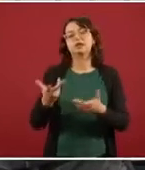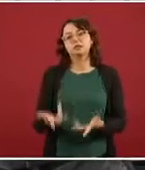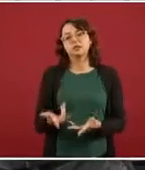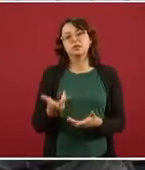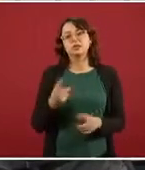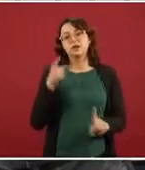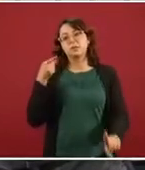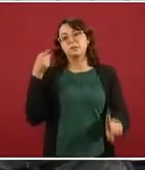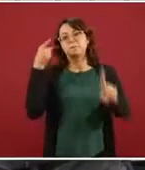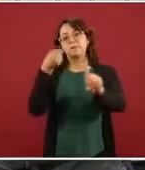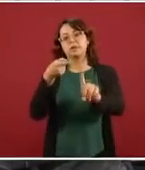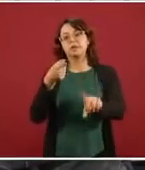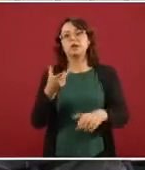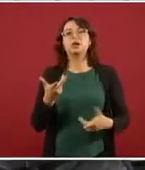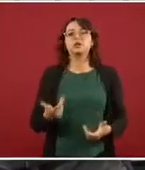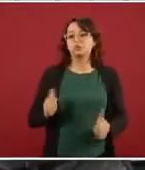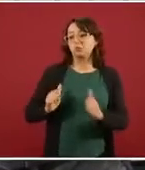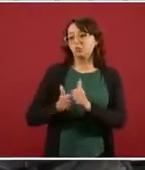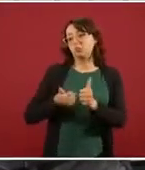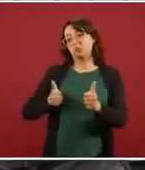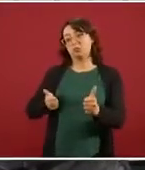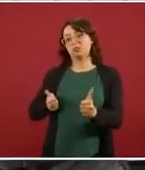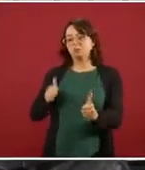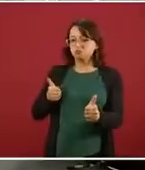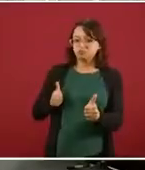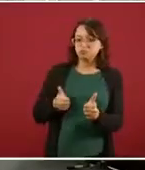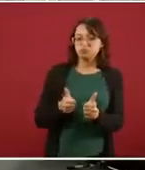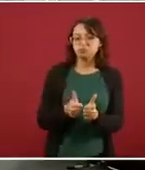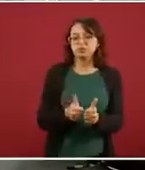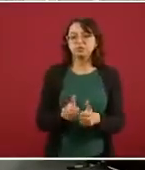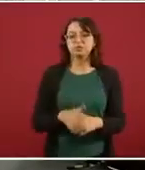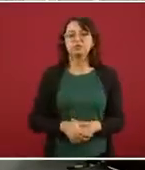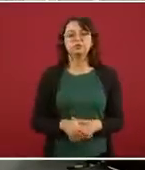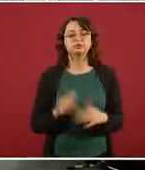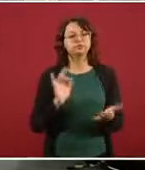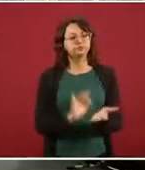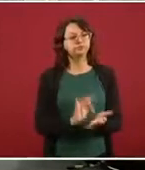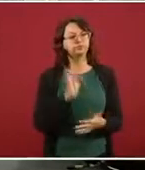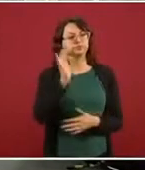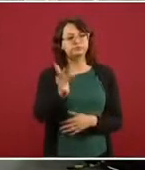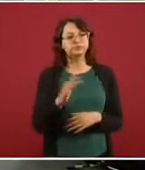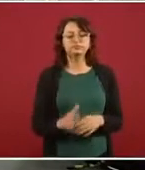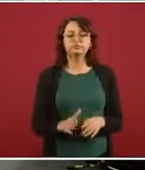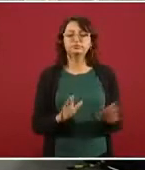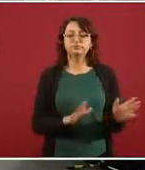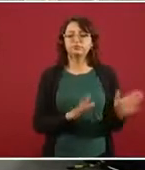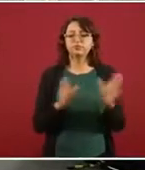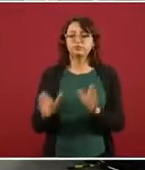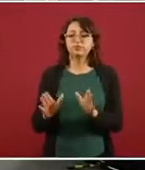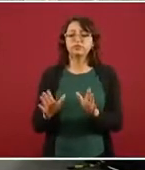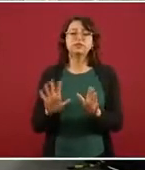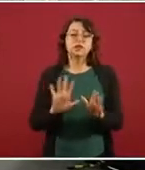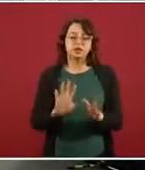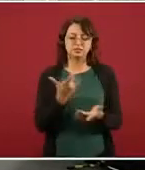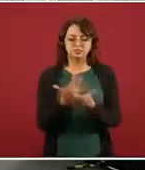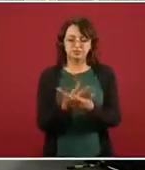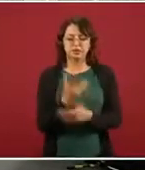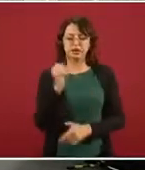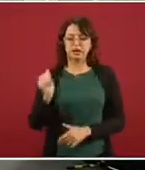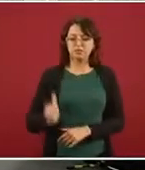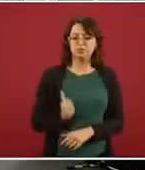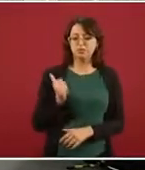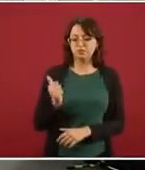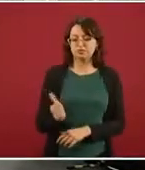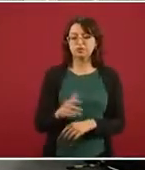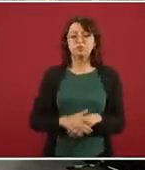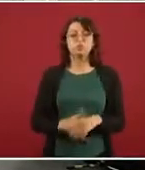la meta es no dejar a nadie atrás. Ok, gracias. Y en otro tema… Y aprovechando eso, ya